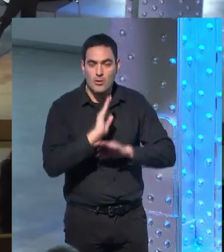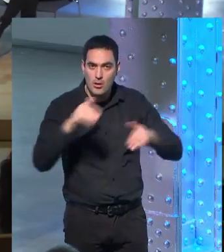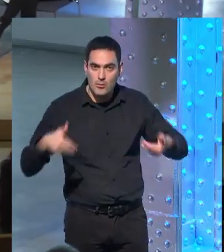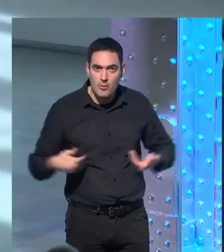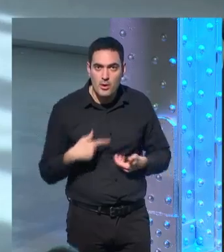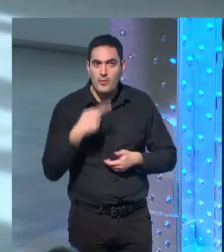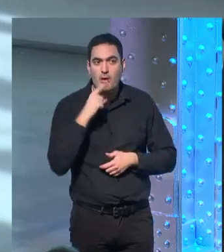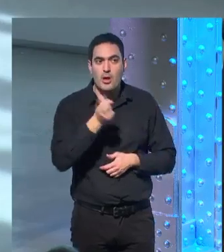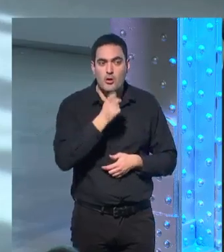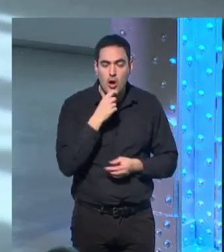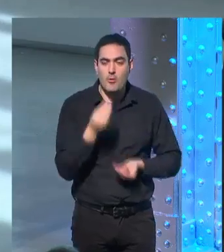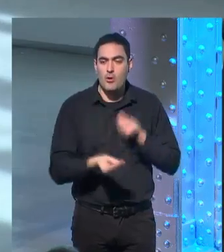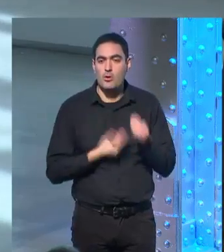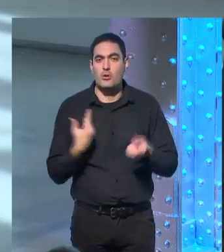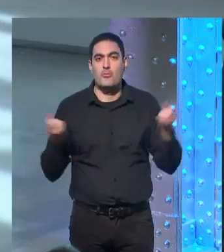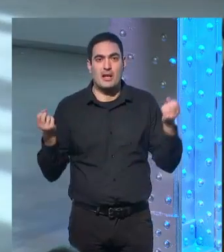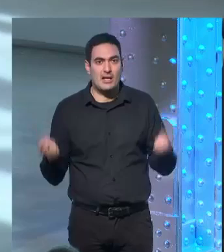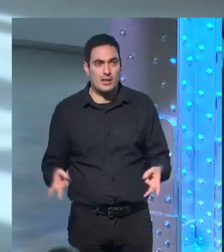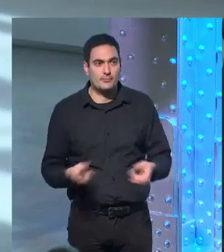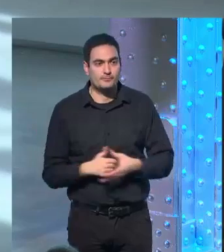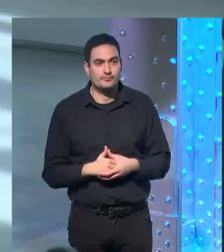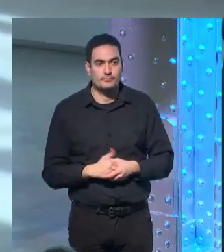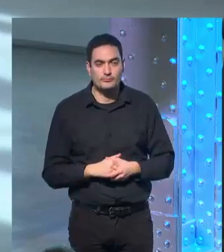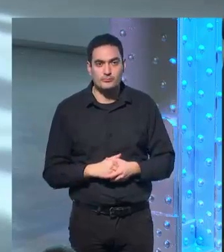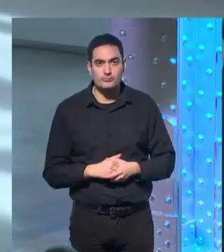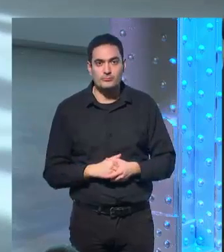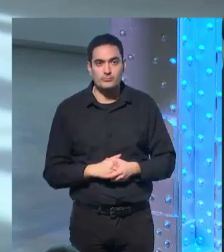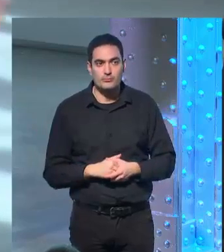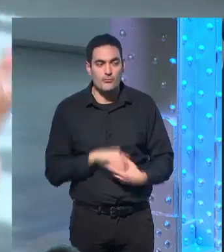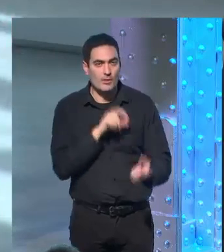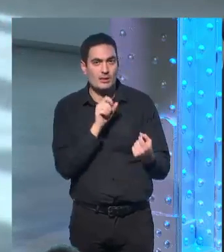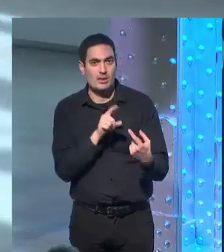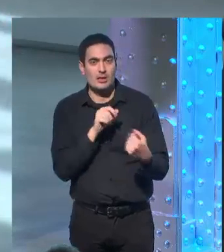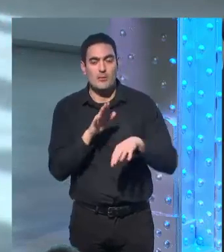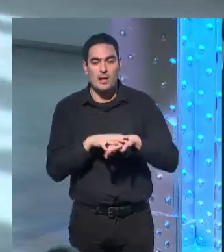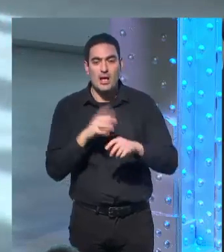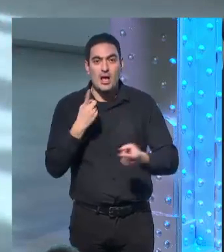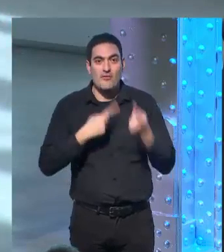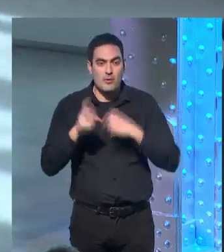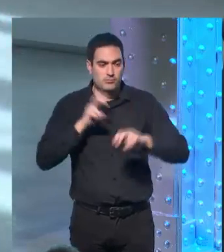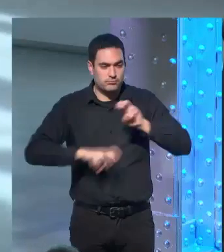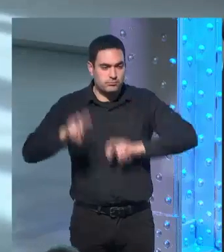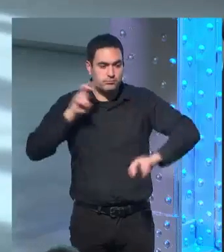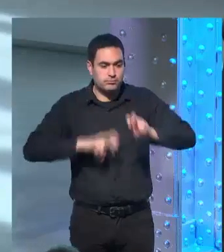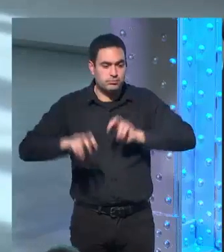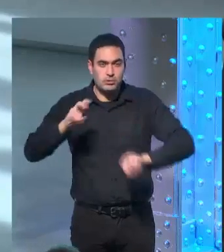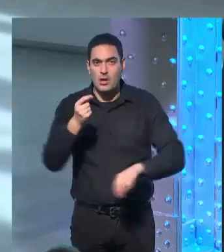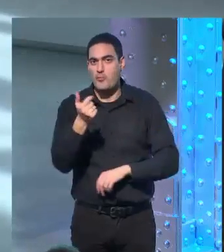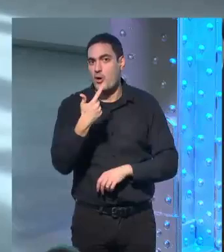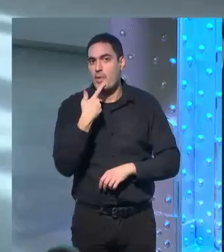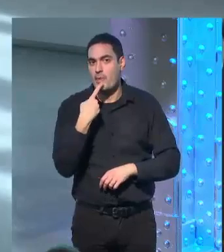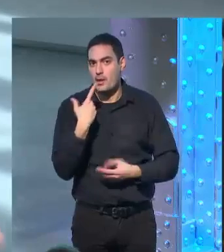dices? ¿Cómo y para qué lo utilizas? Pues el chateo para buscar información, pocos